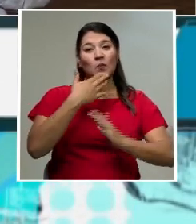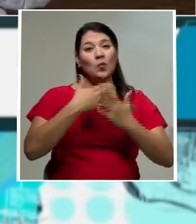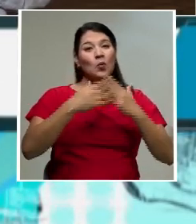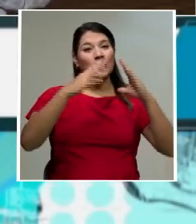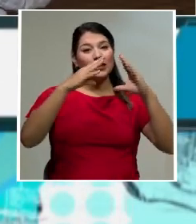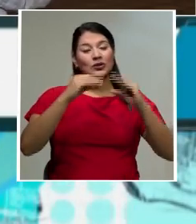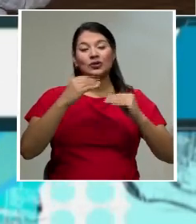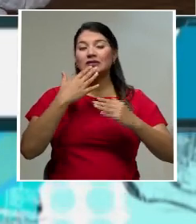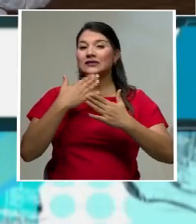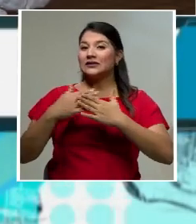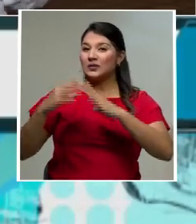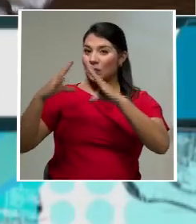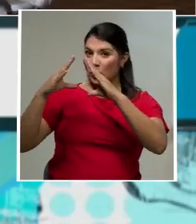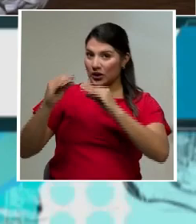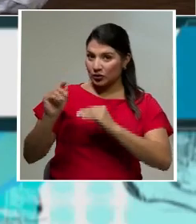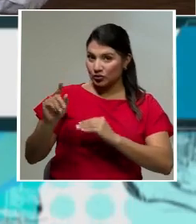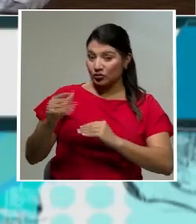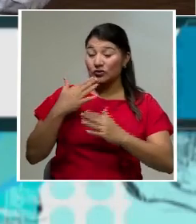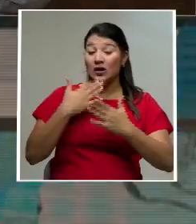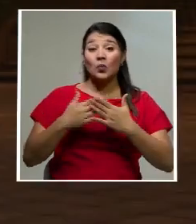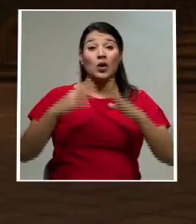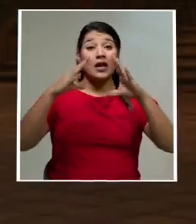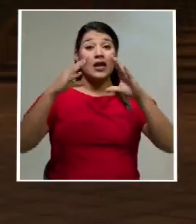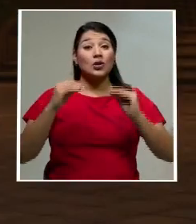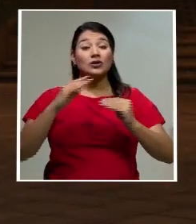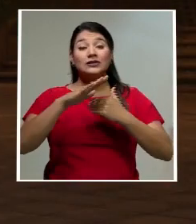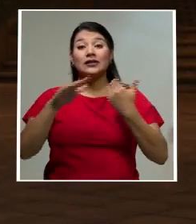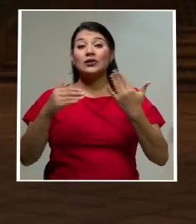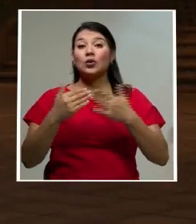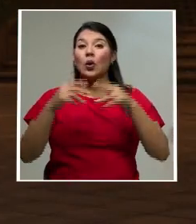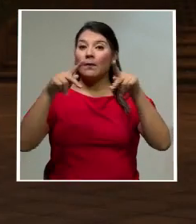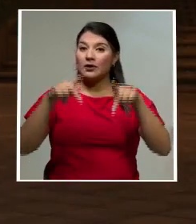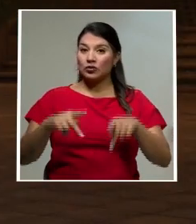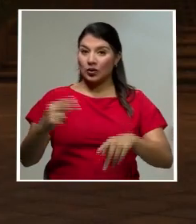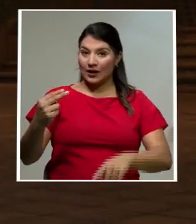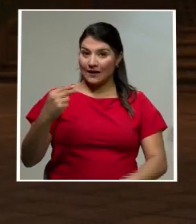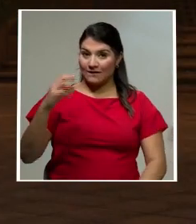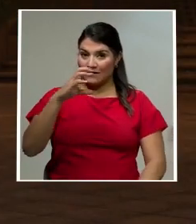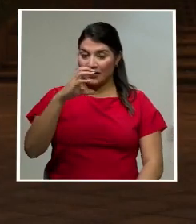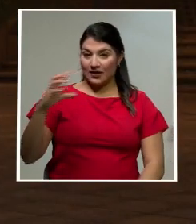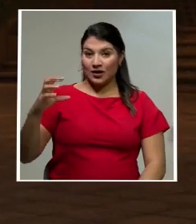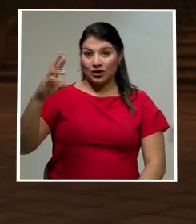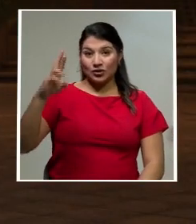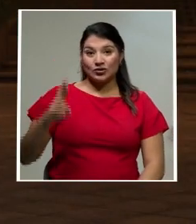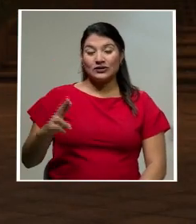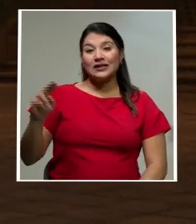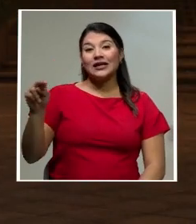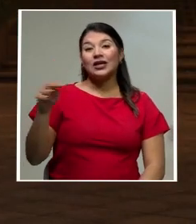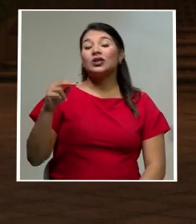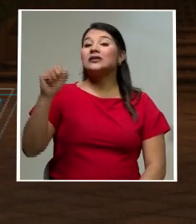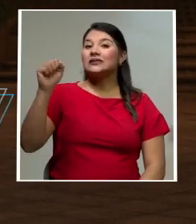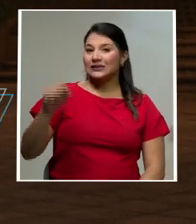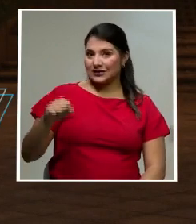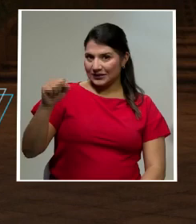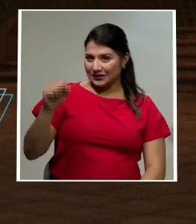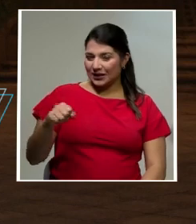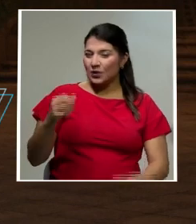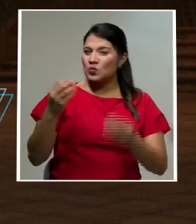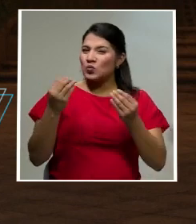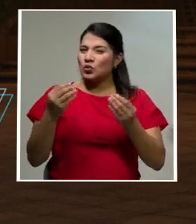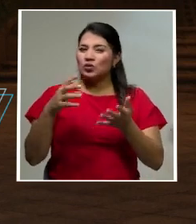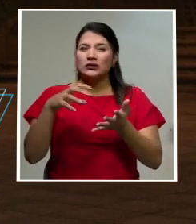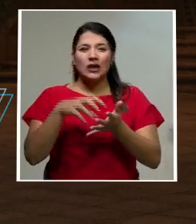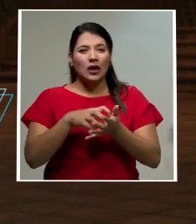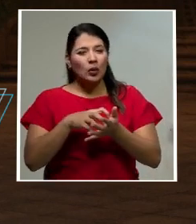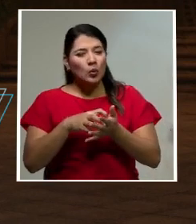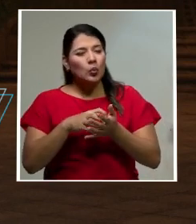Buenas noches, Ernesto, y buenas noches a todos los que nos siguen a través de Costa Rica Noticias. Pues sí, podríamos llamarlo así. Hay muchas dudas,